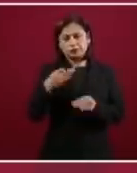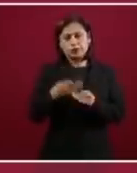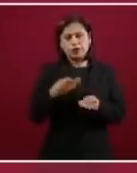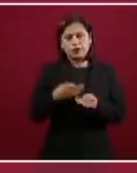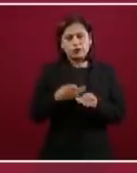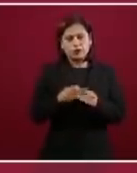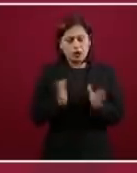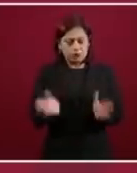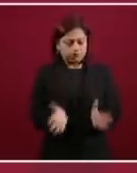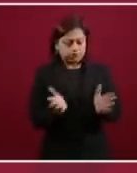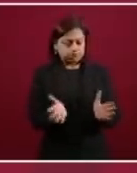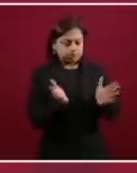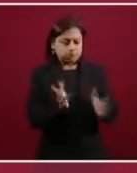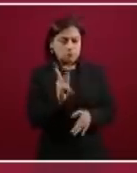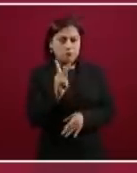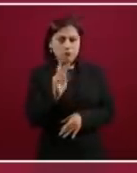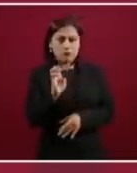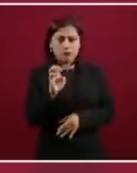impulsando a Pemex.